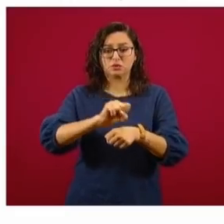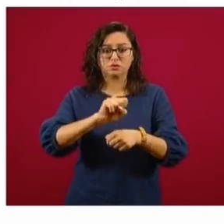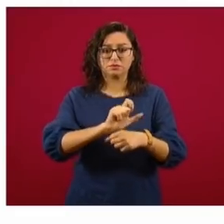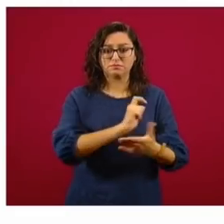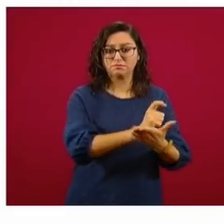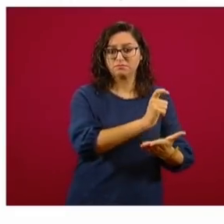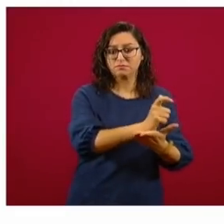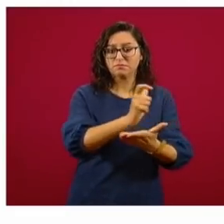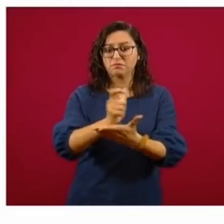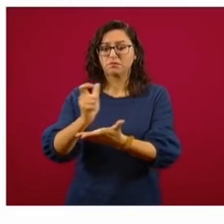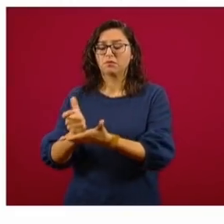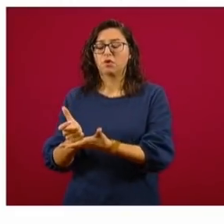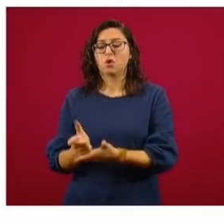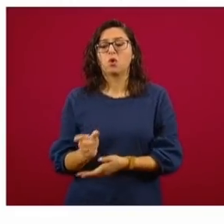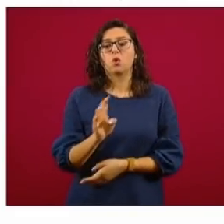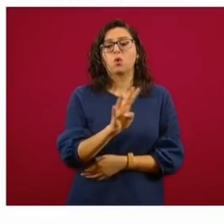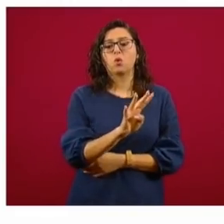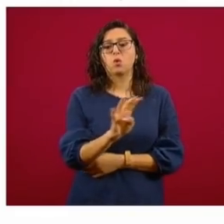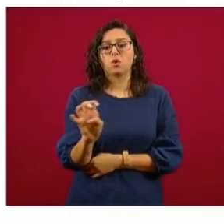van